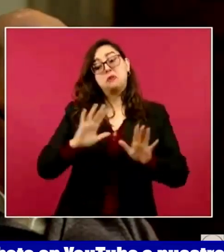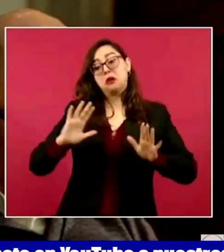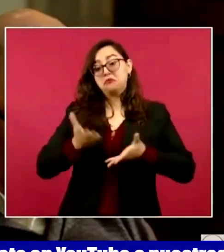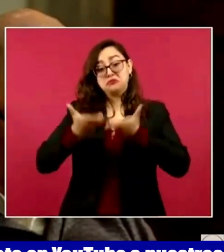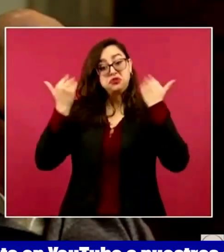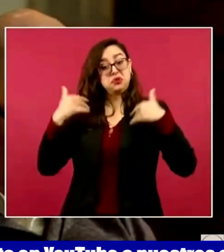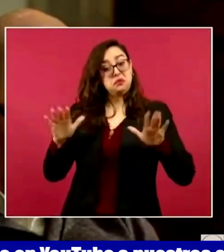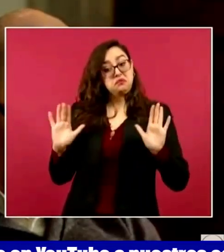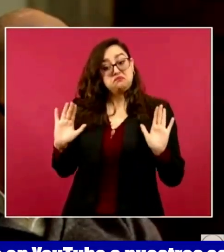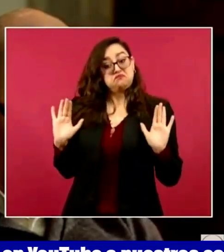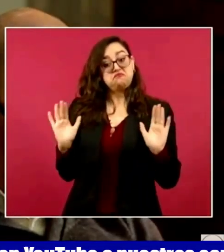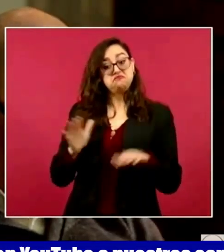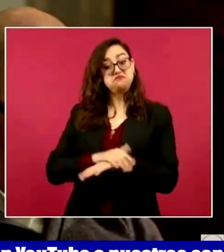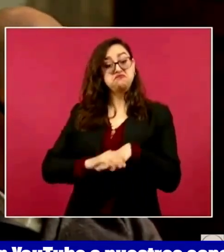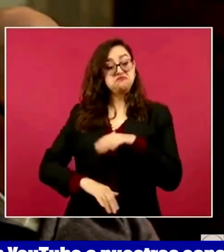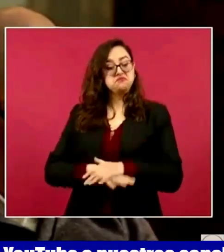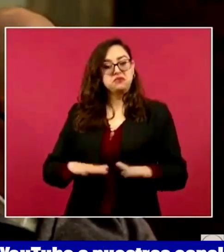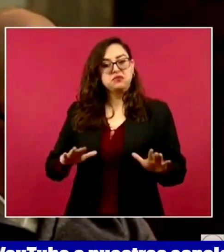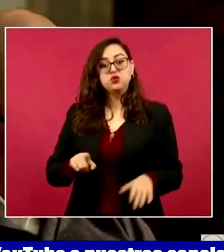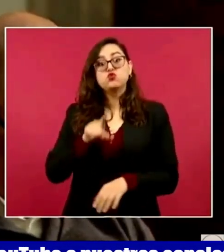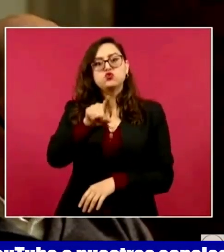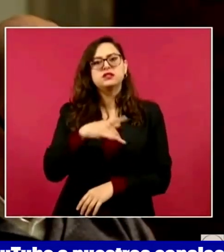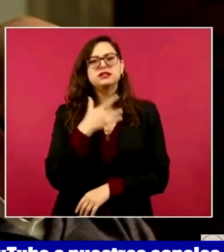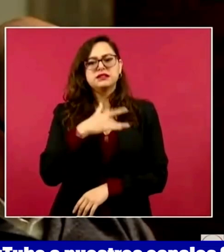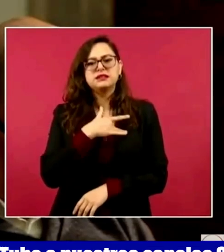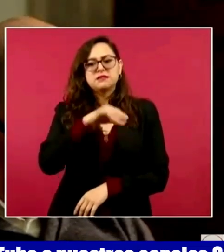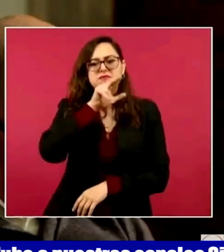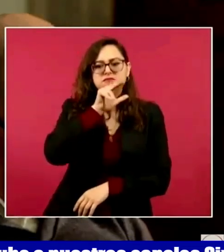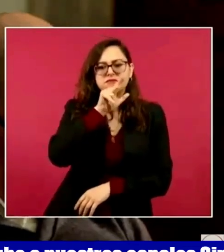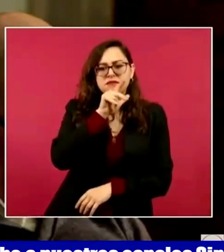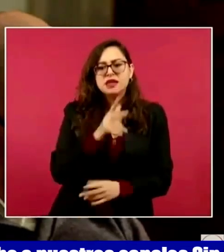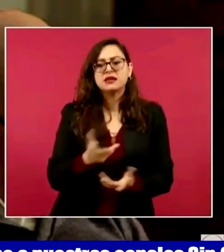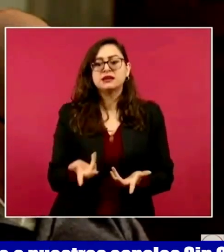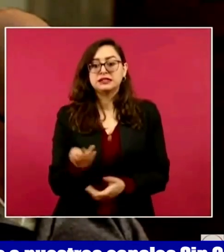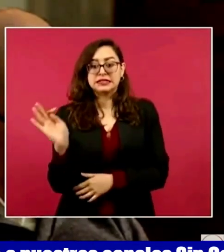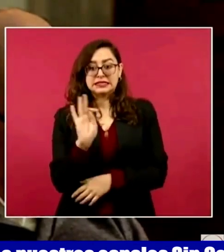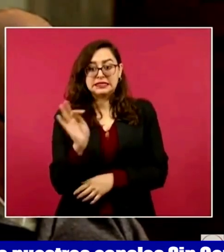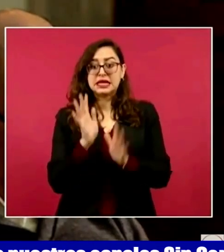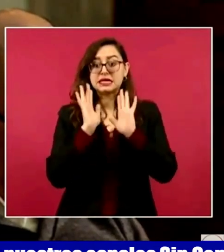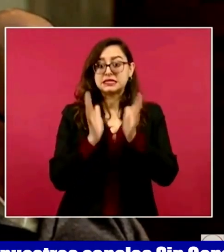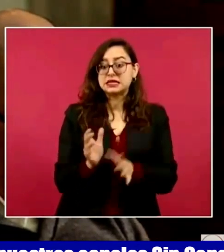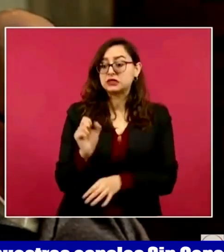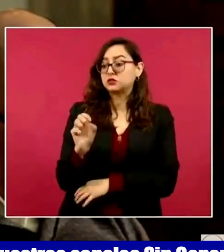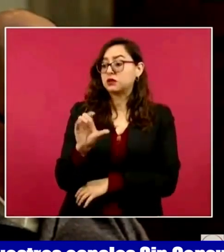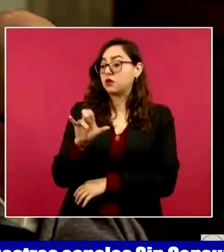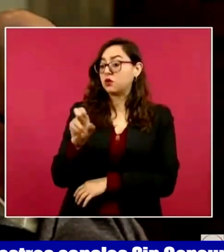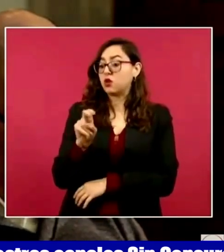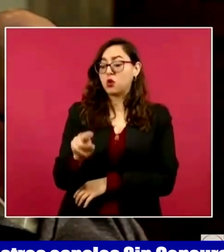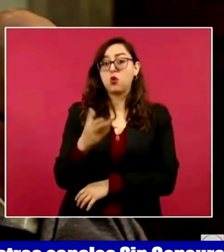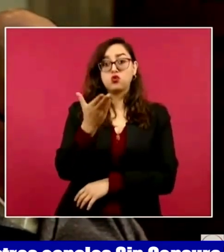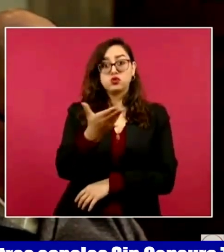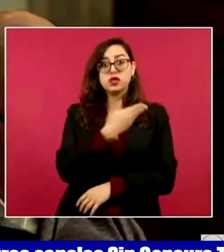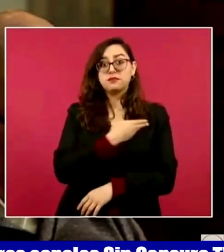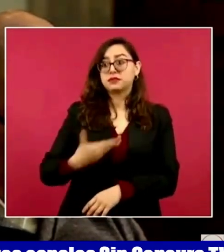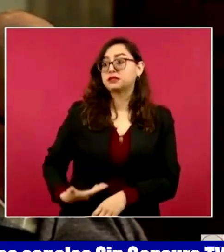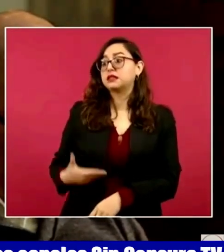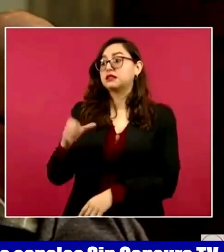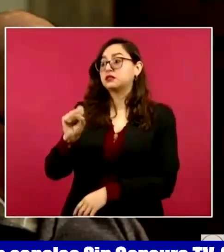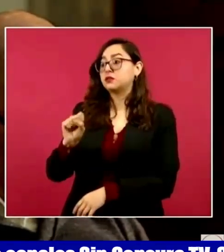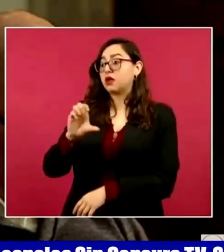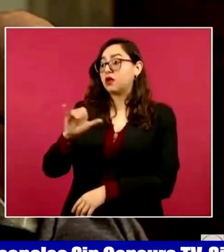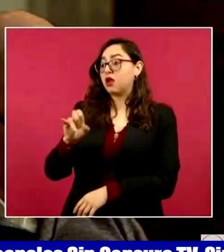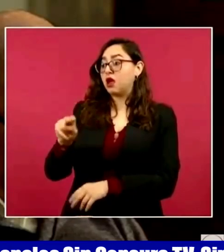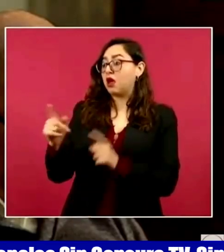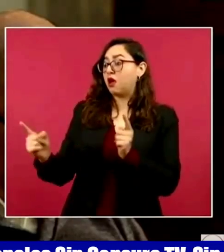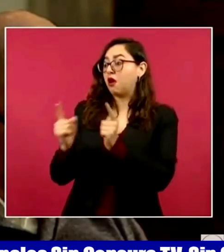preguntarle también si ya ha tenido contacto su gobierno con la presidenta de la Suprema Corte y si confía en los ministros